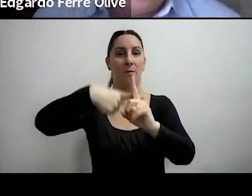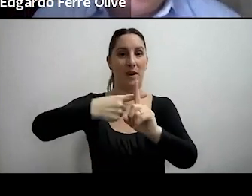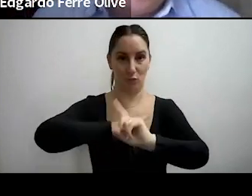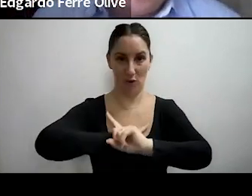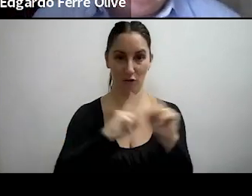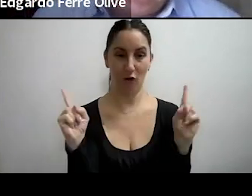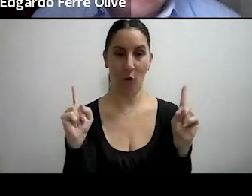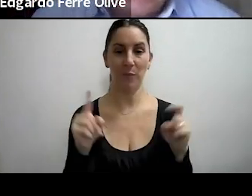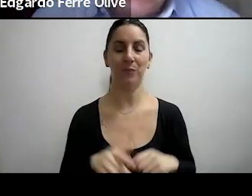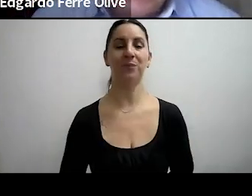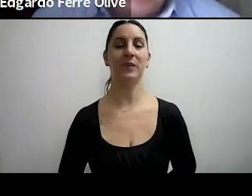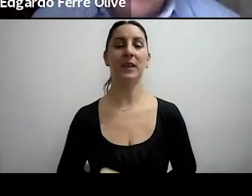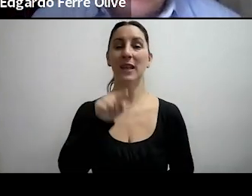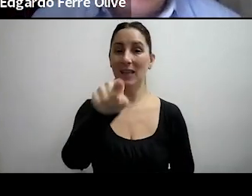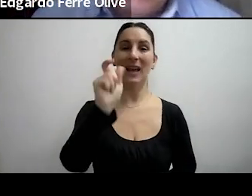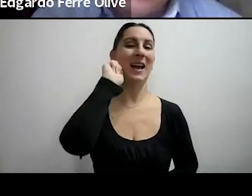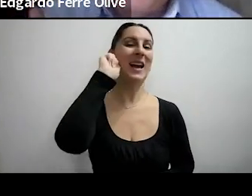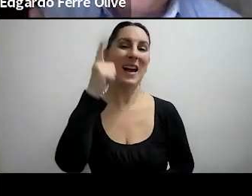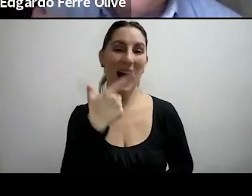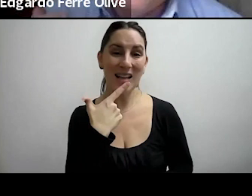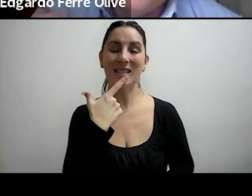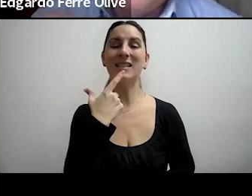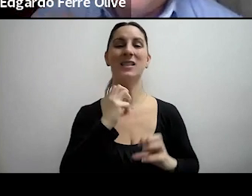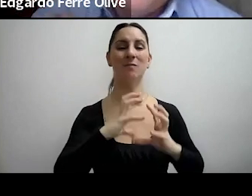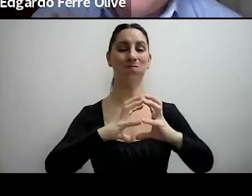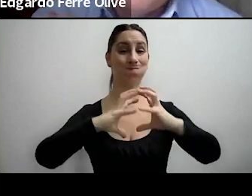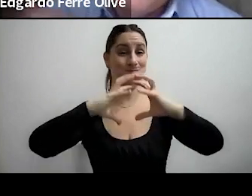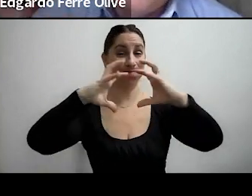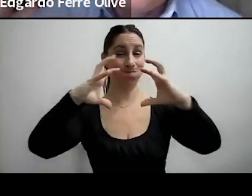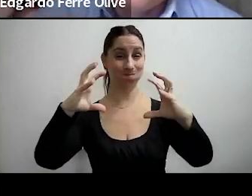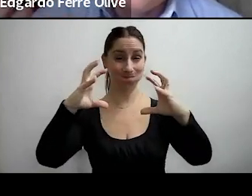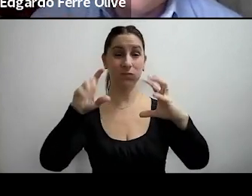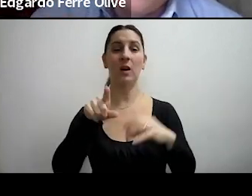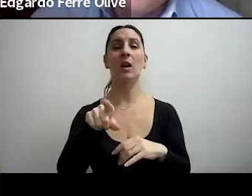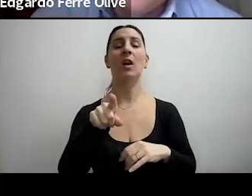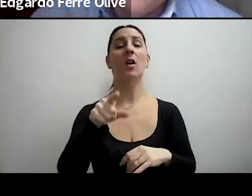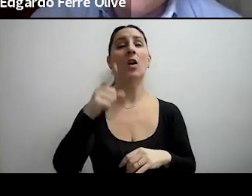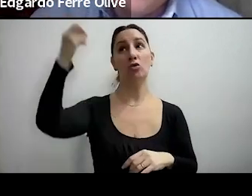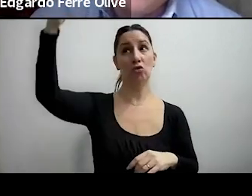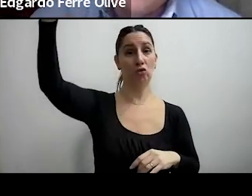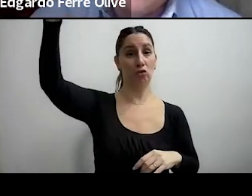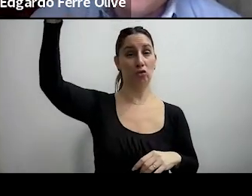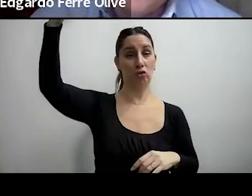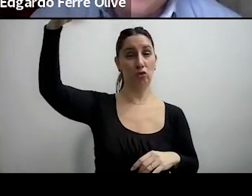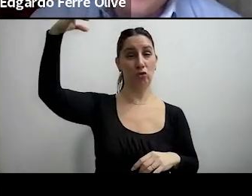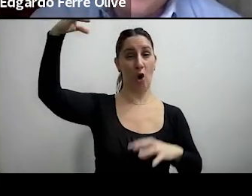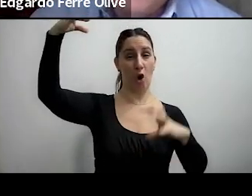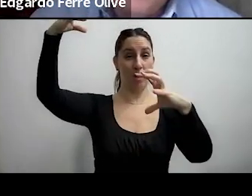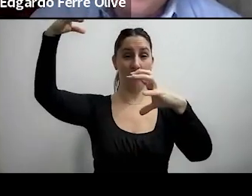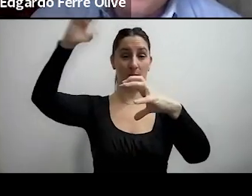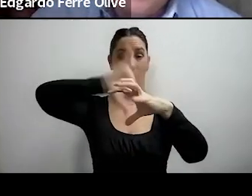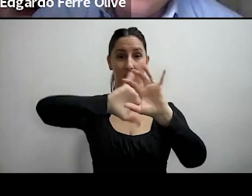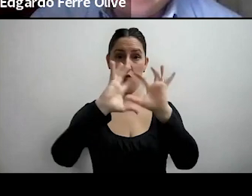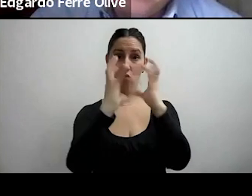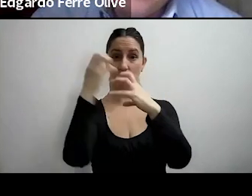climático, los gases de efecto invernadero, lo que producen es que con la luz solar choca con la Tierra y